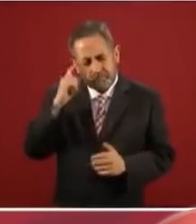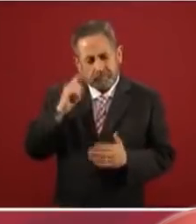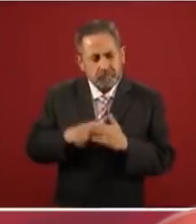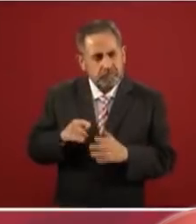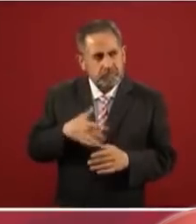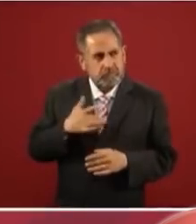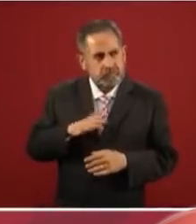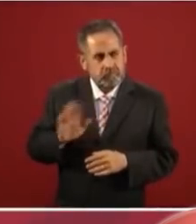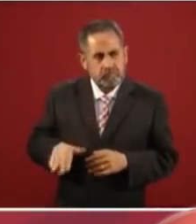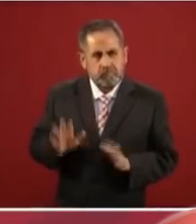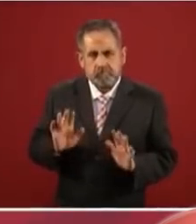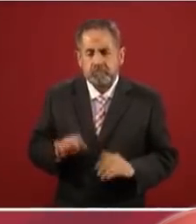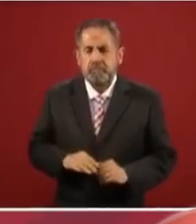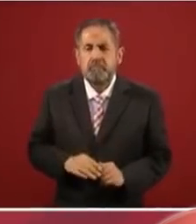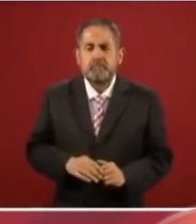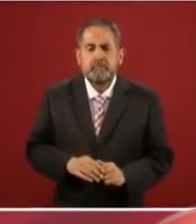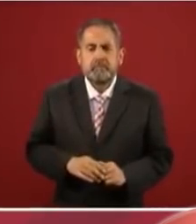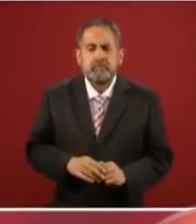fallecido,